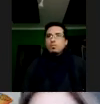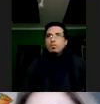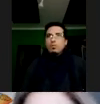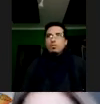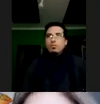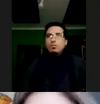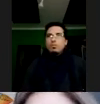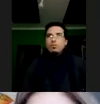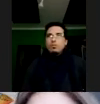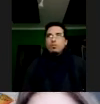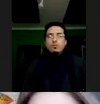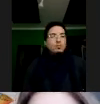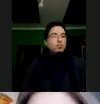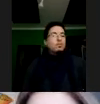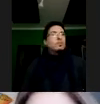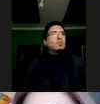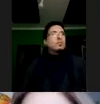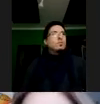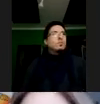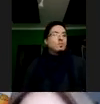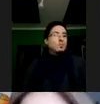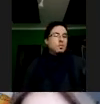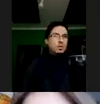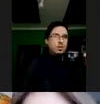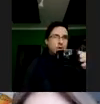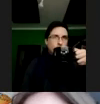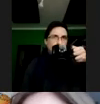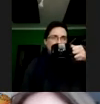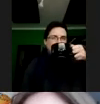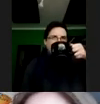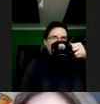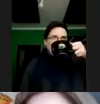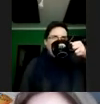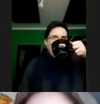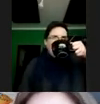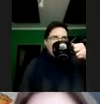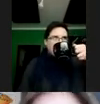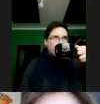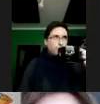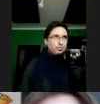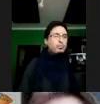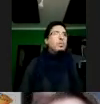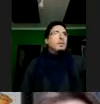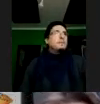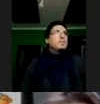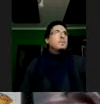el 1, o sea, para entender el 2, usted tiene que aprender el 1, ¿entienden? Entonces,